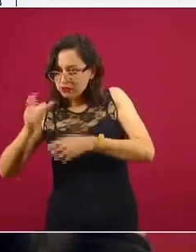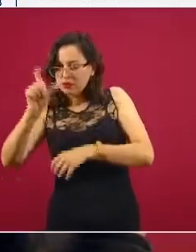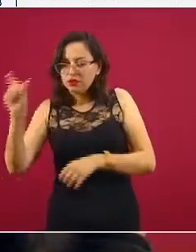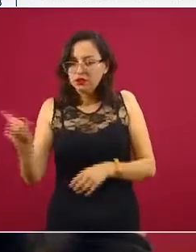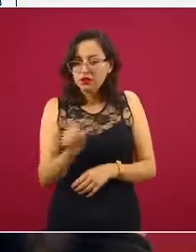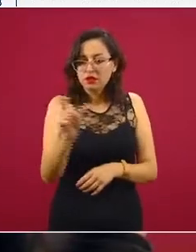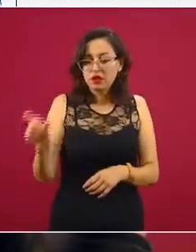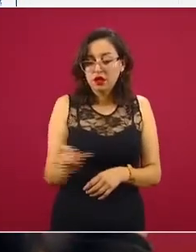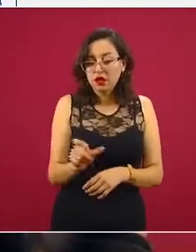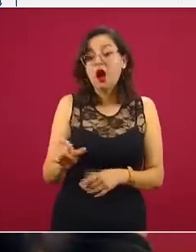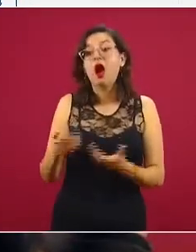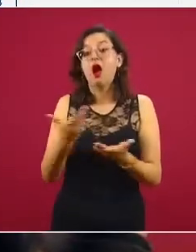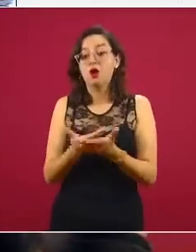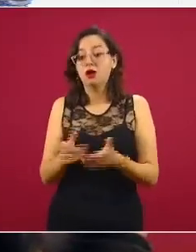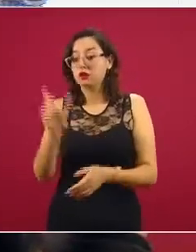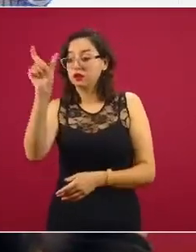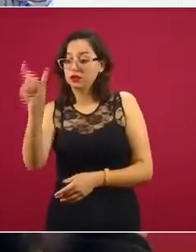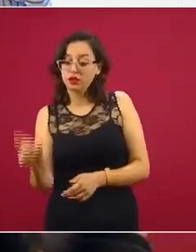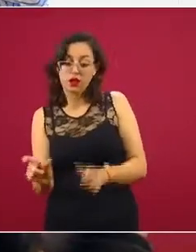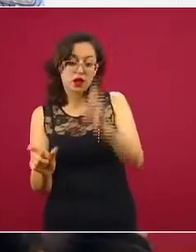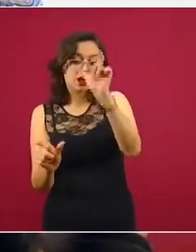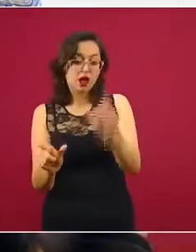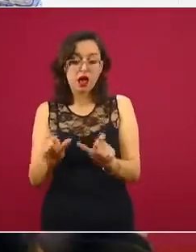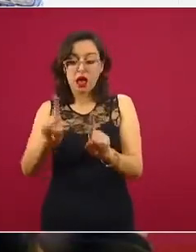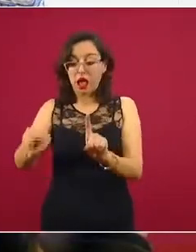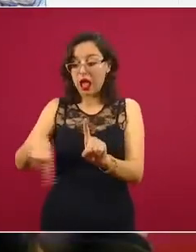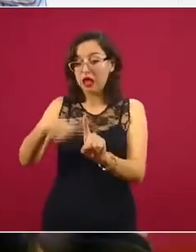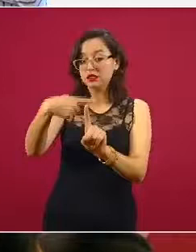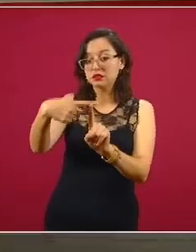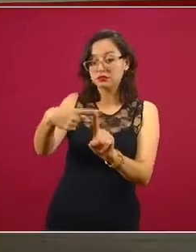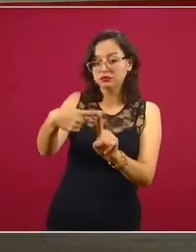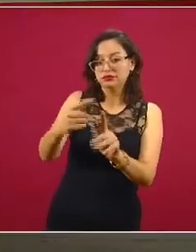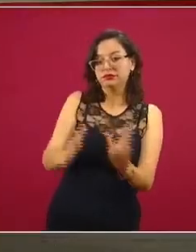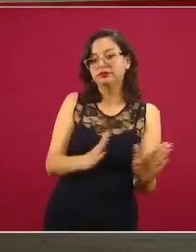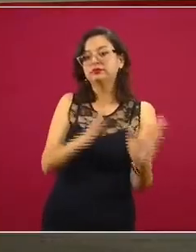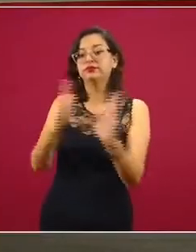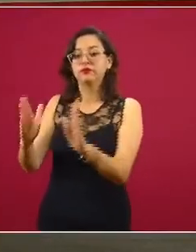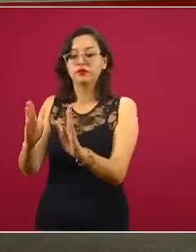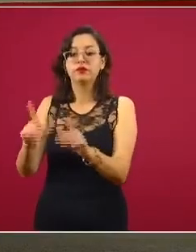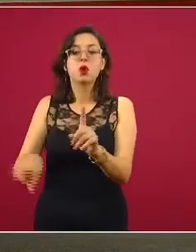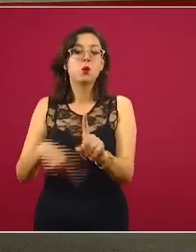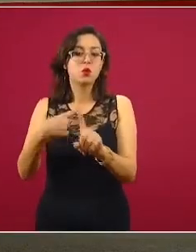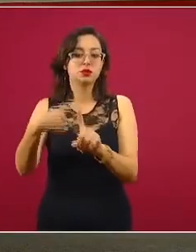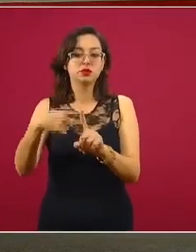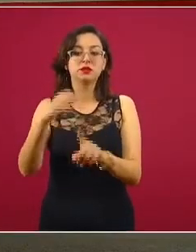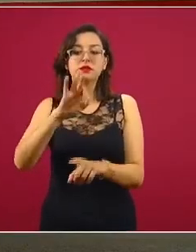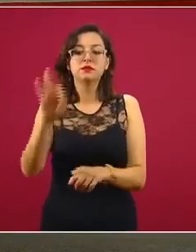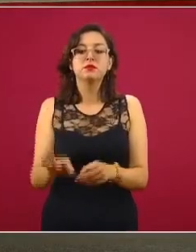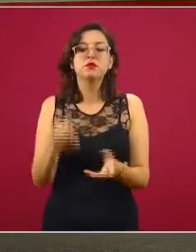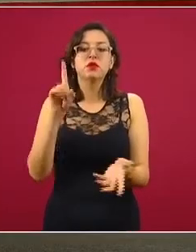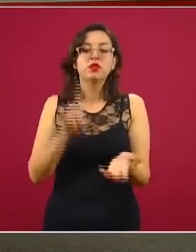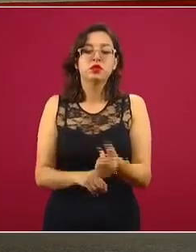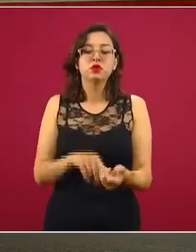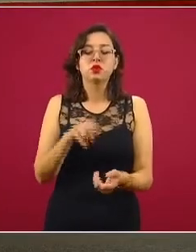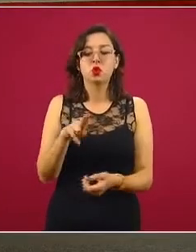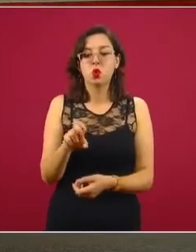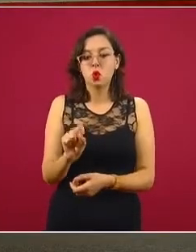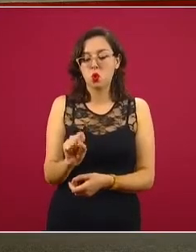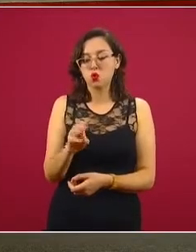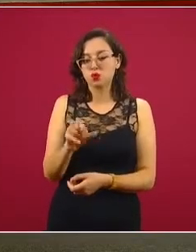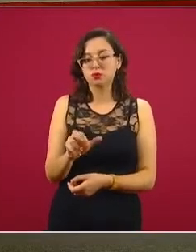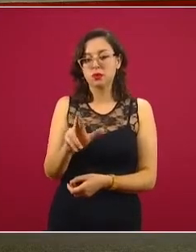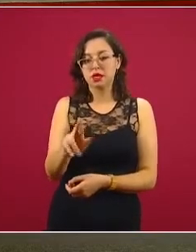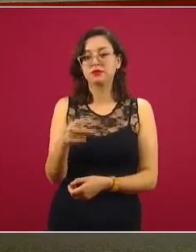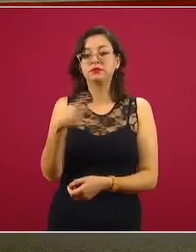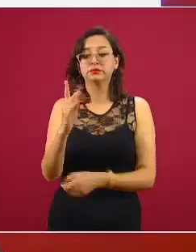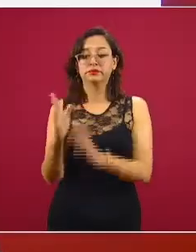yo divido esto entre esto, me da un porcentaje que es índice de positividad en la SUSMER, pero de aquí para allá